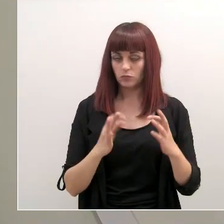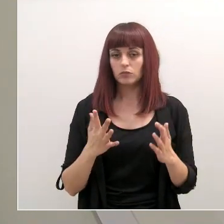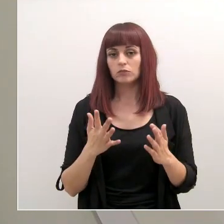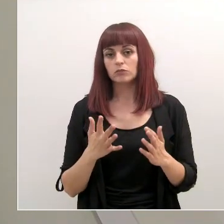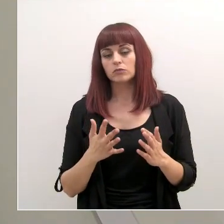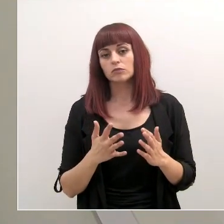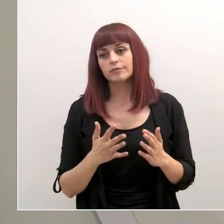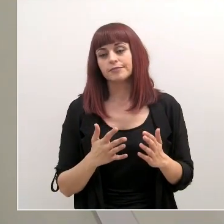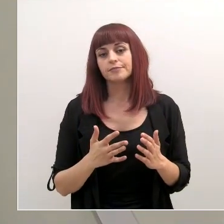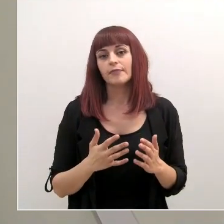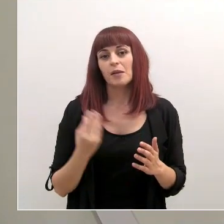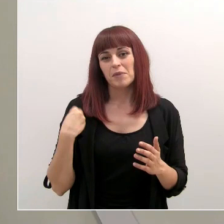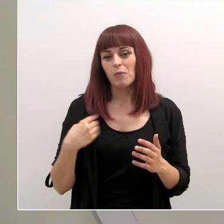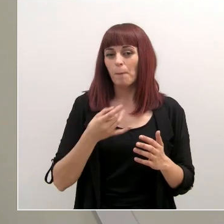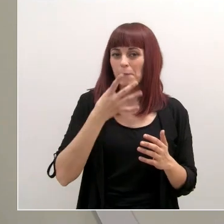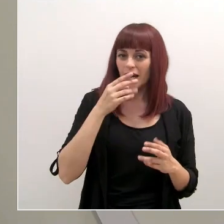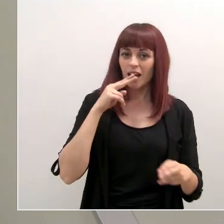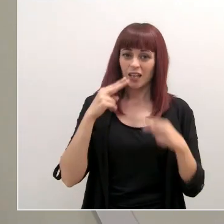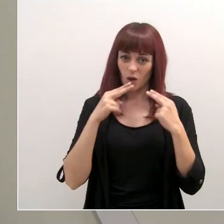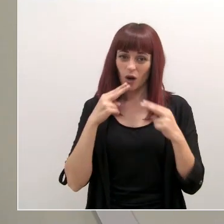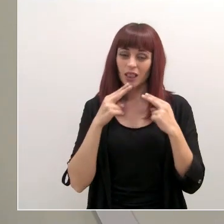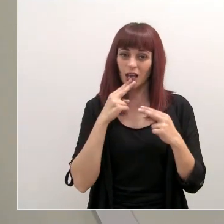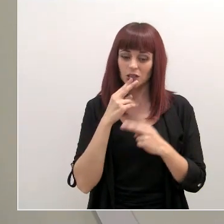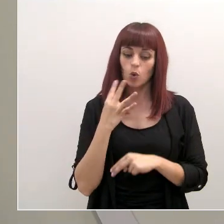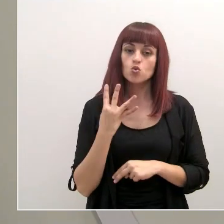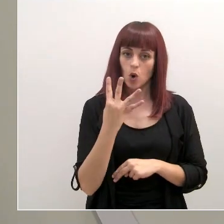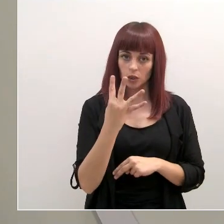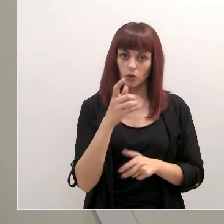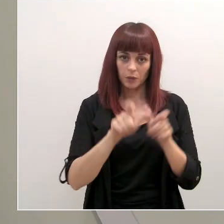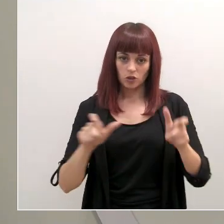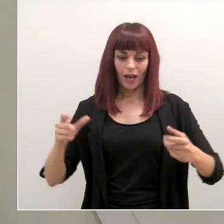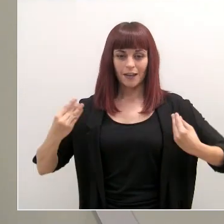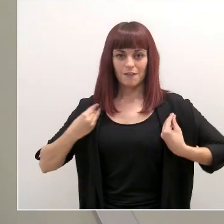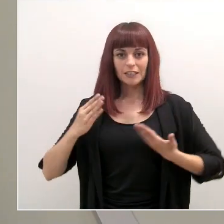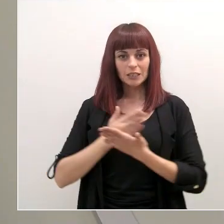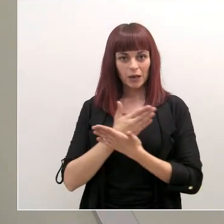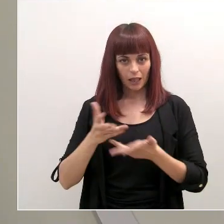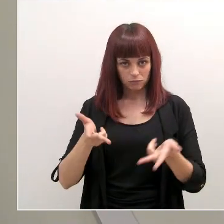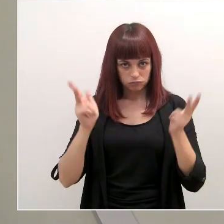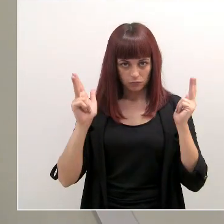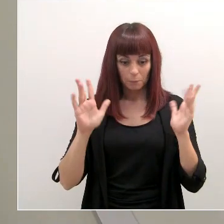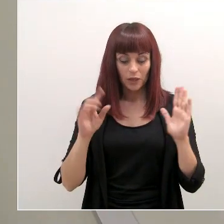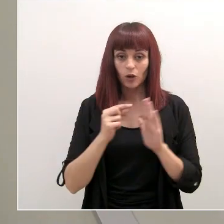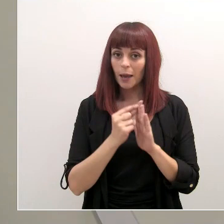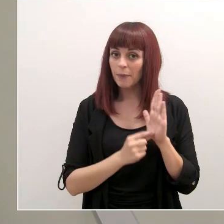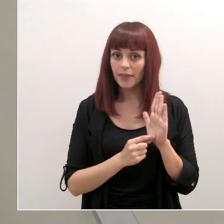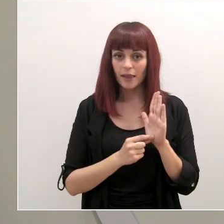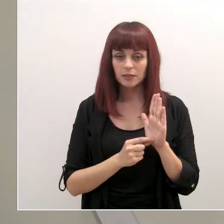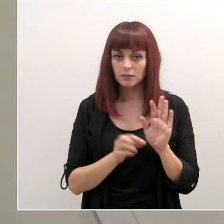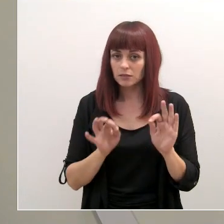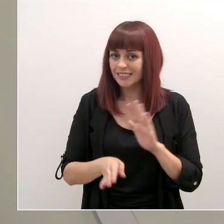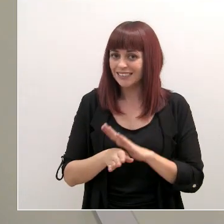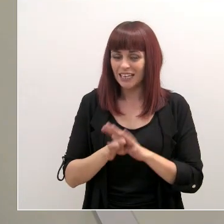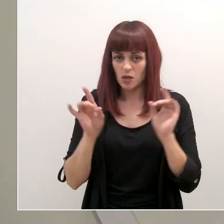facilitar un poco a la hostelería en el interior con cuatro no convivientes, pero las medidas siguen siendo las que teníamos,